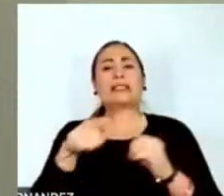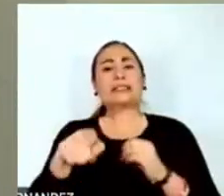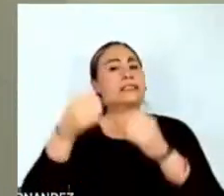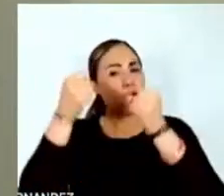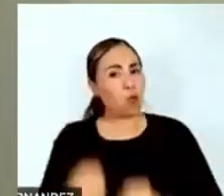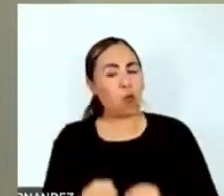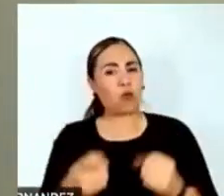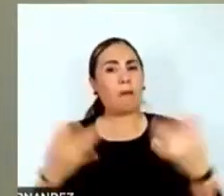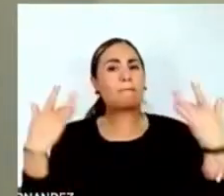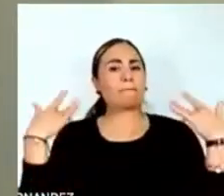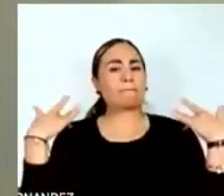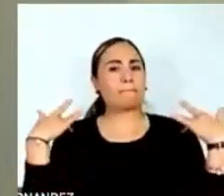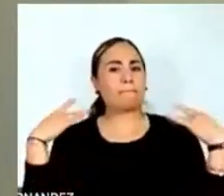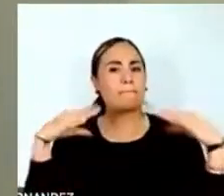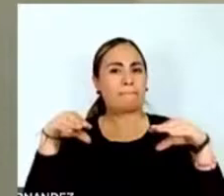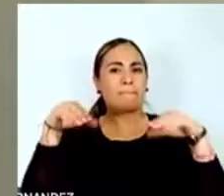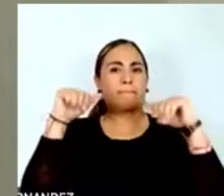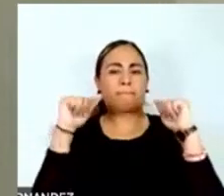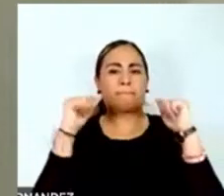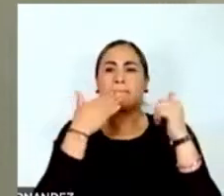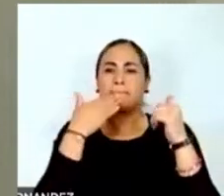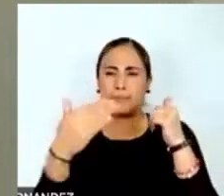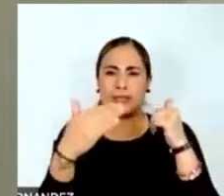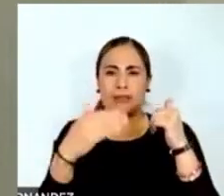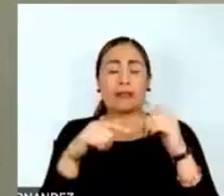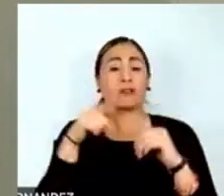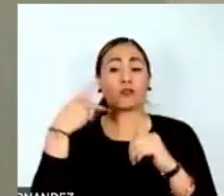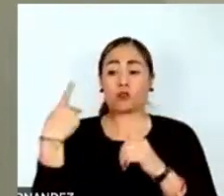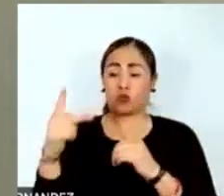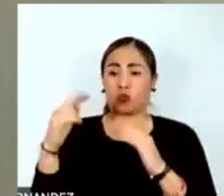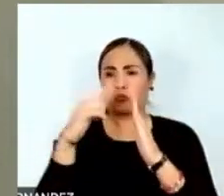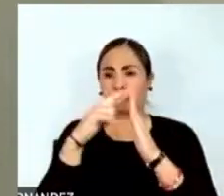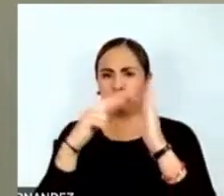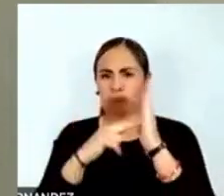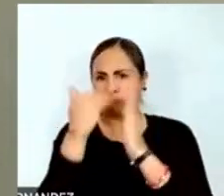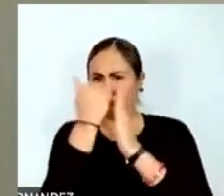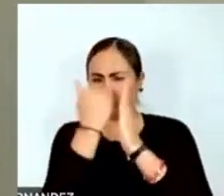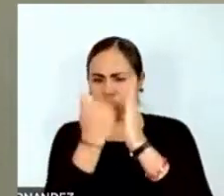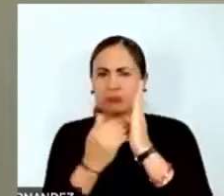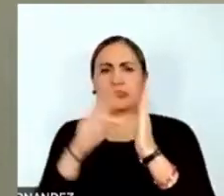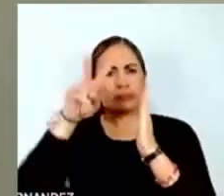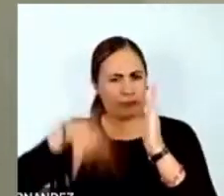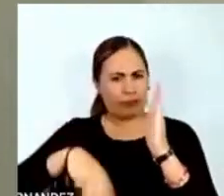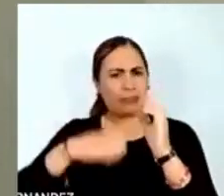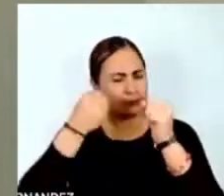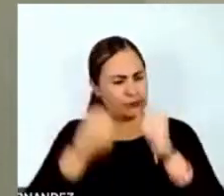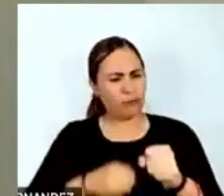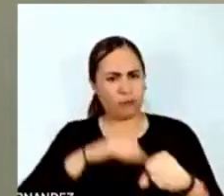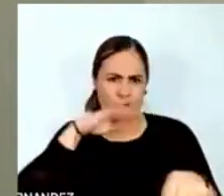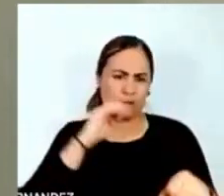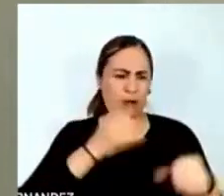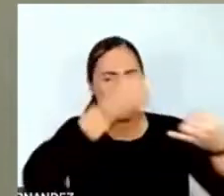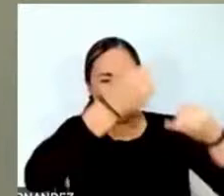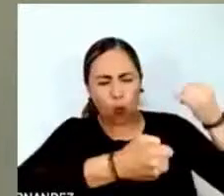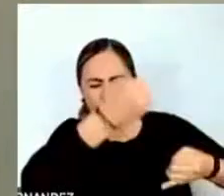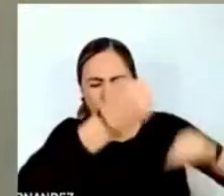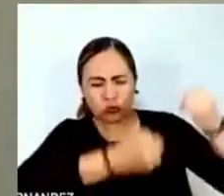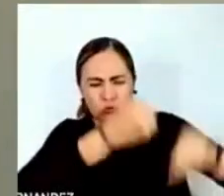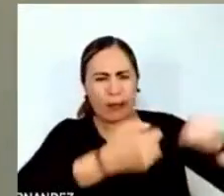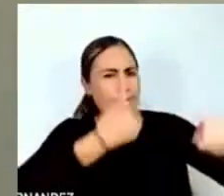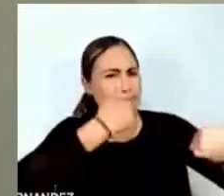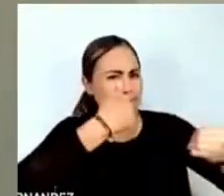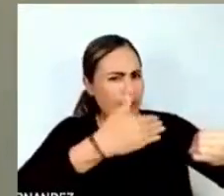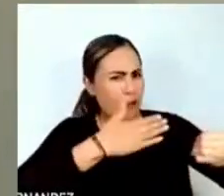estatuto propio que garantice esa independencia. Y a partir de ahí comienza a desarrollar cuáles deben ser esas garantías que